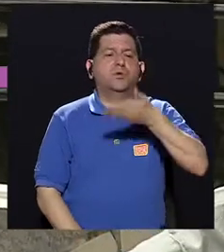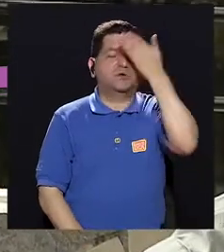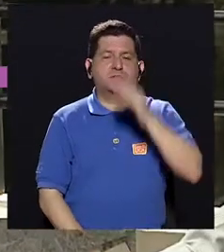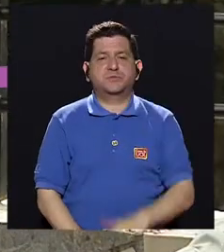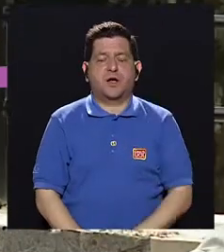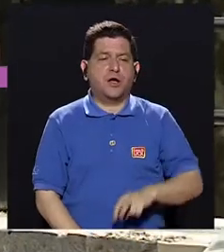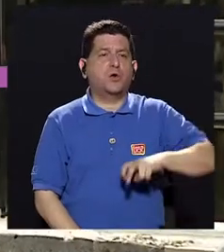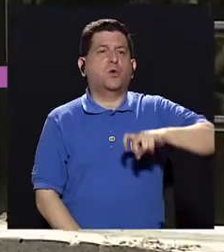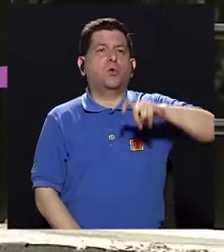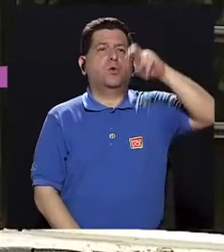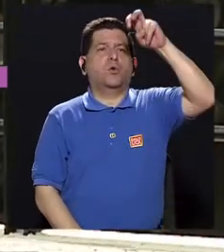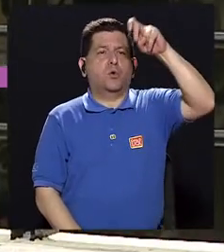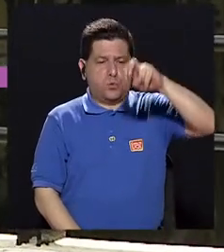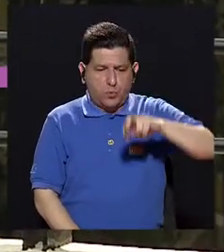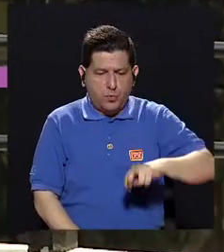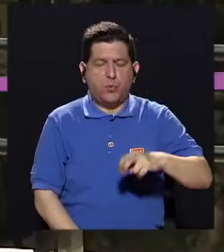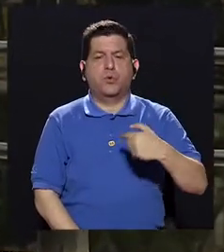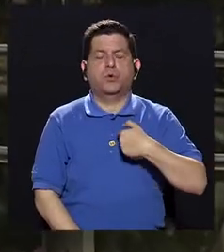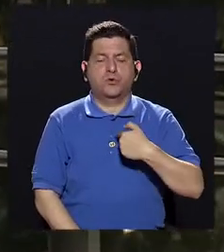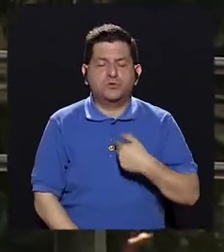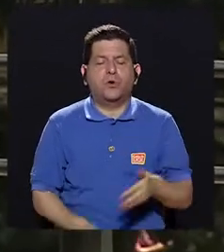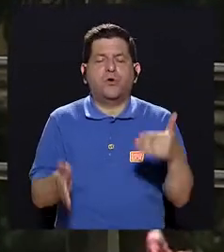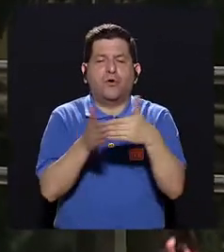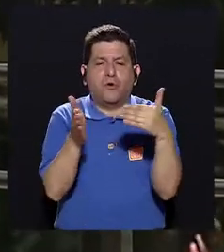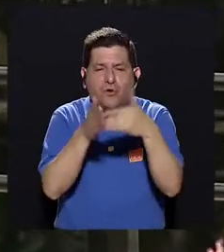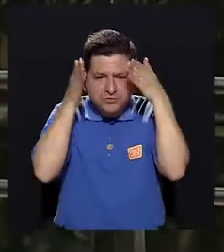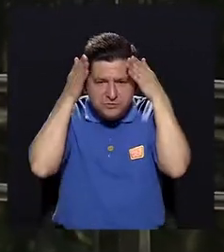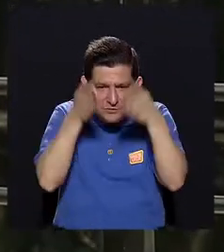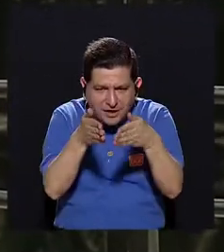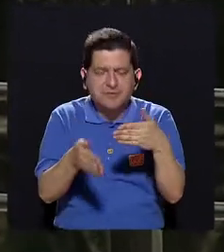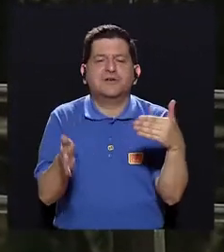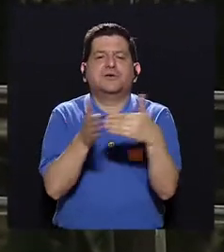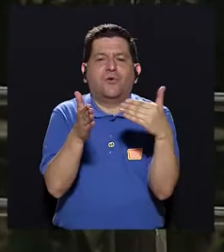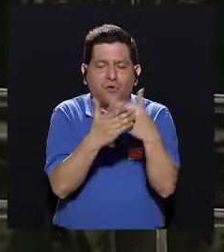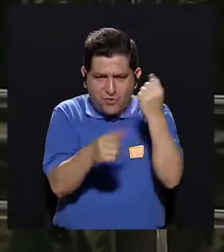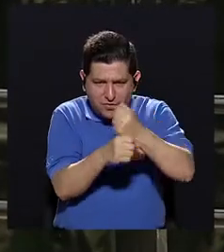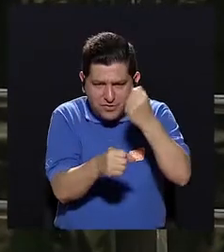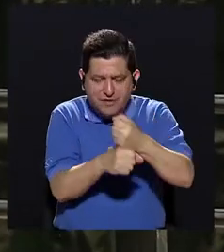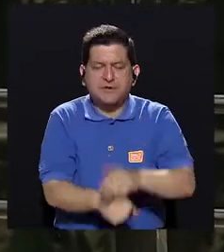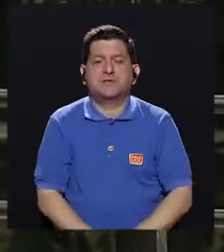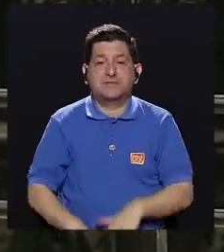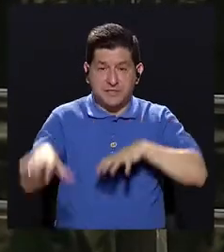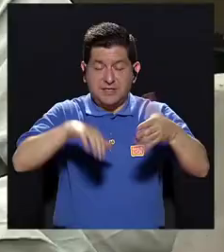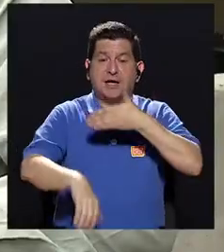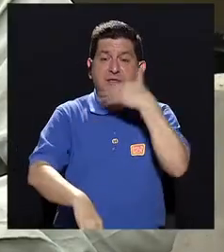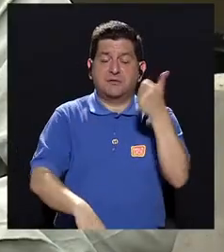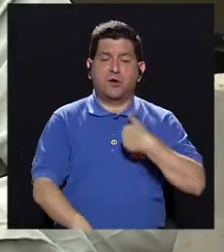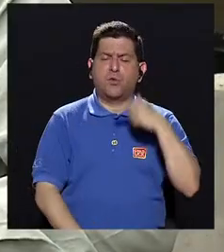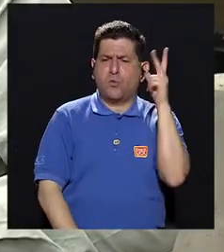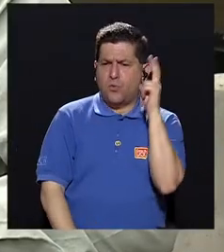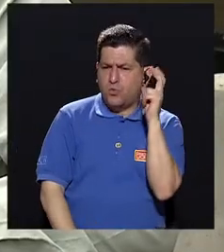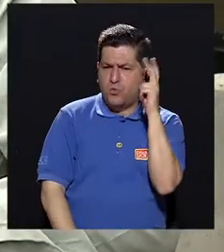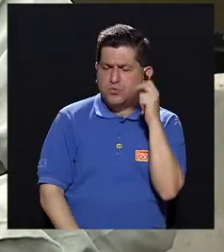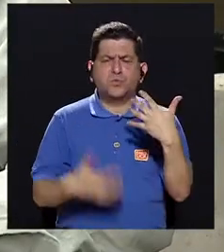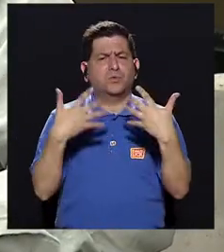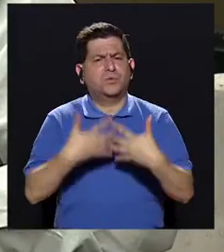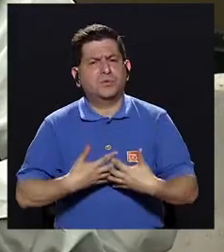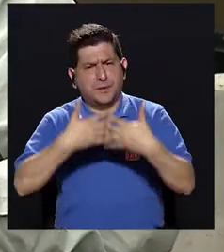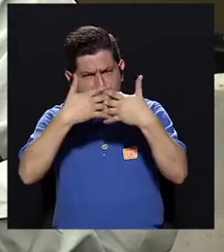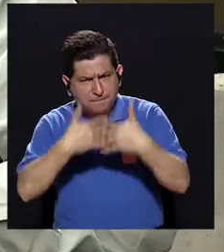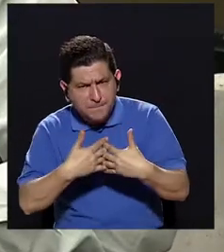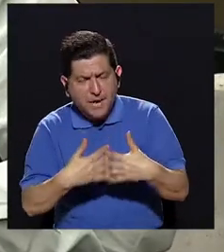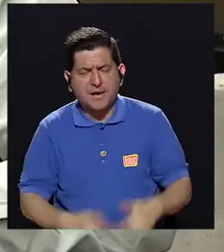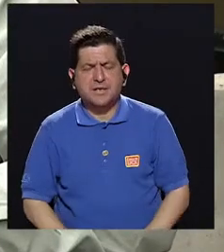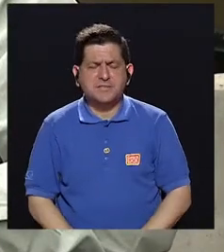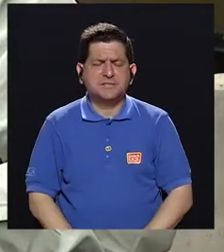poco, bajar y subir las gradas, eso me va a ayudar a volver a concentrarme, a volver a trabajar, a volver a hacer las cosas mejor. Y es que uno escucha que algunas